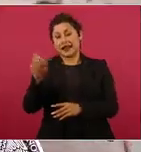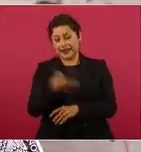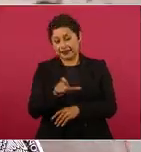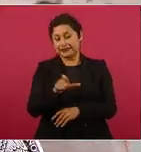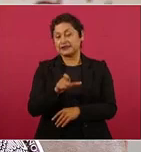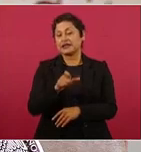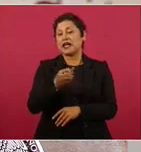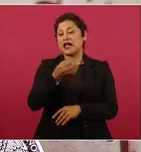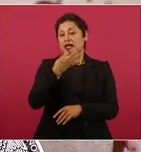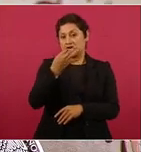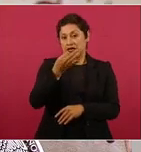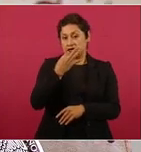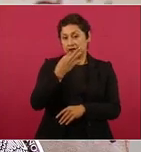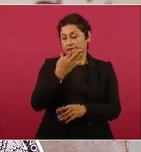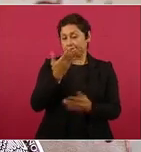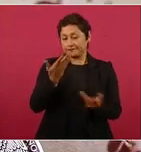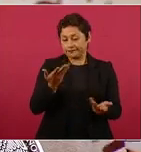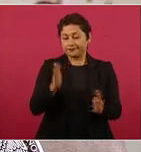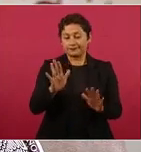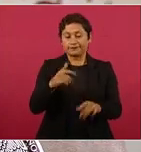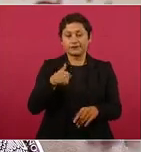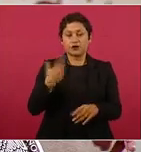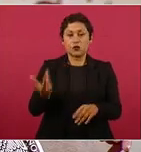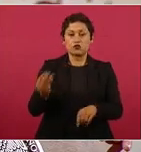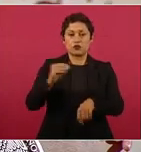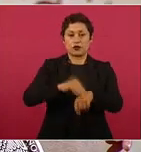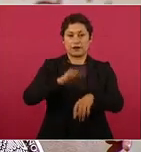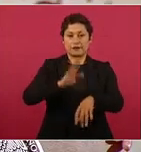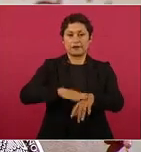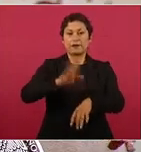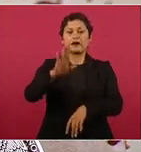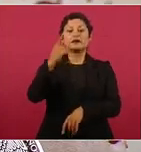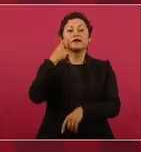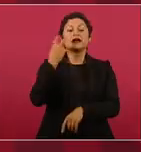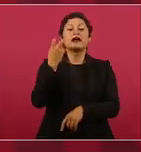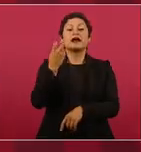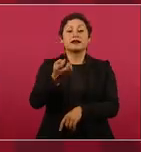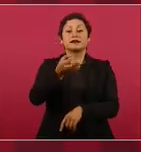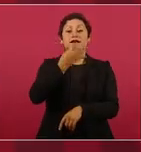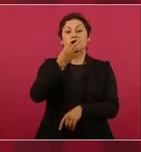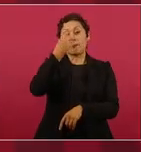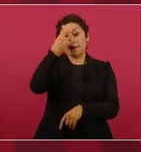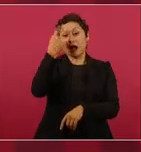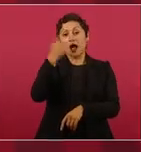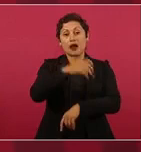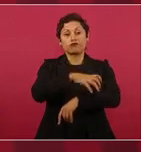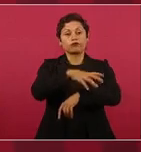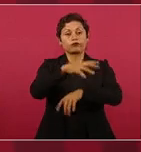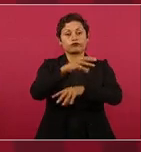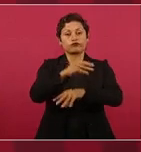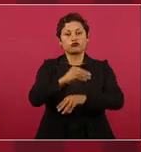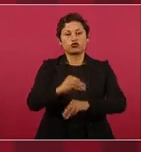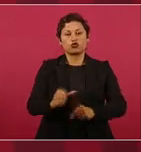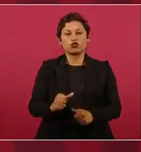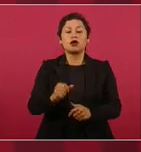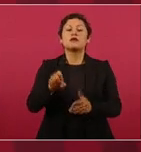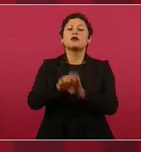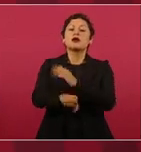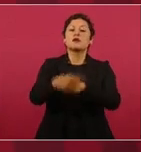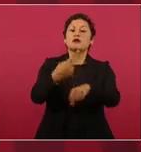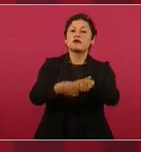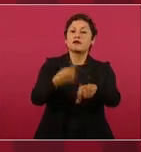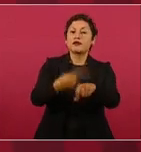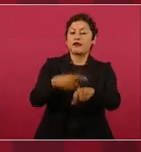fue es un antiinflamatorio no esteroideo, se utiliza en múltiples indicaciones, incluyendo las artritis y en particular la